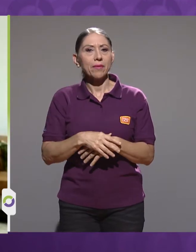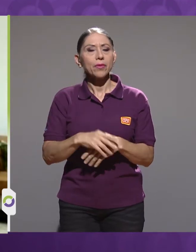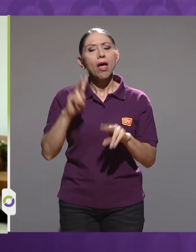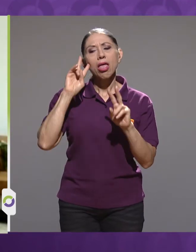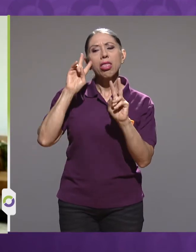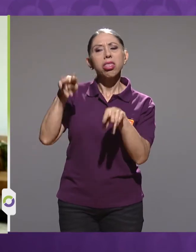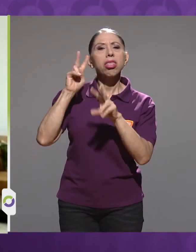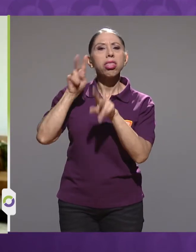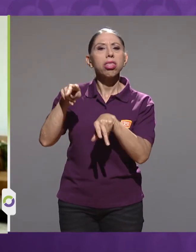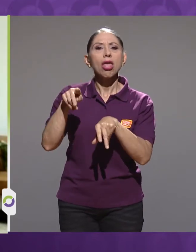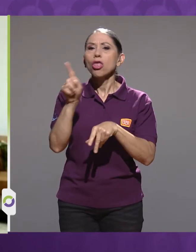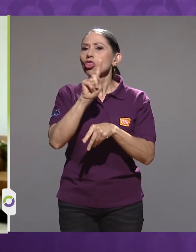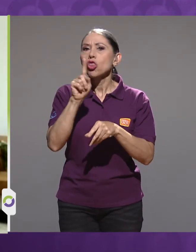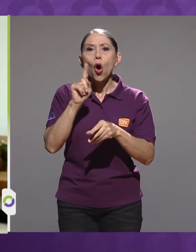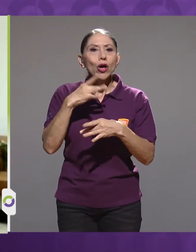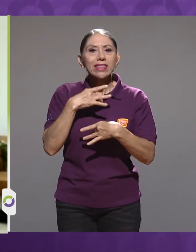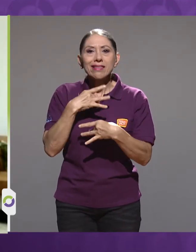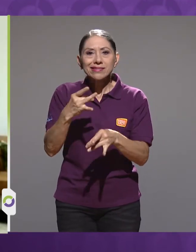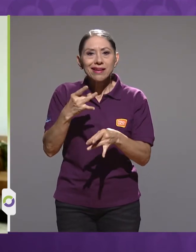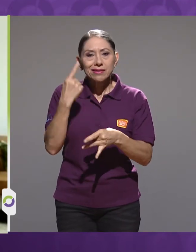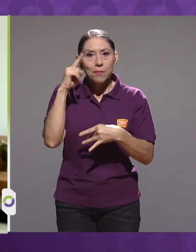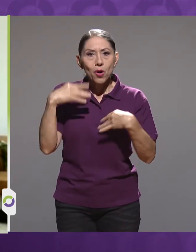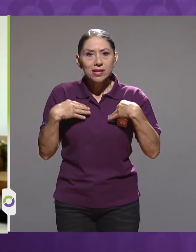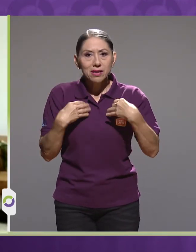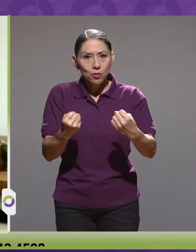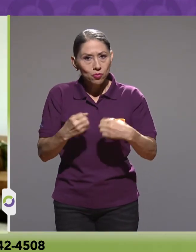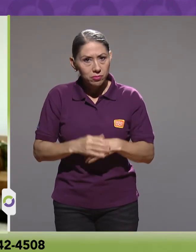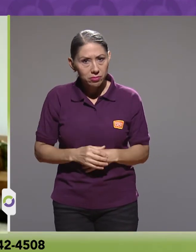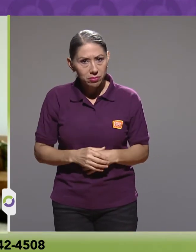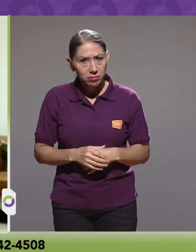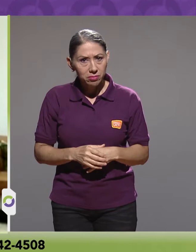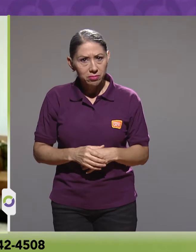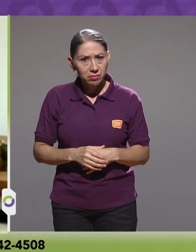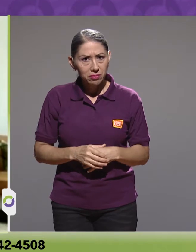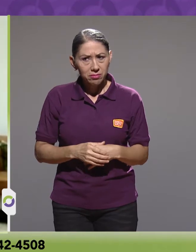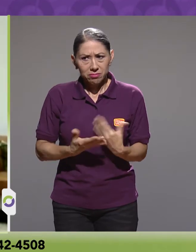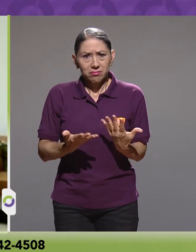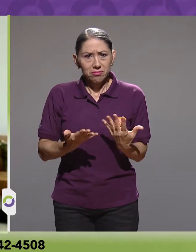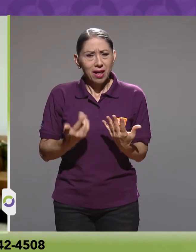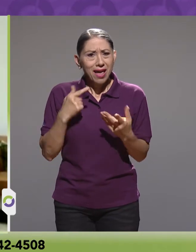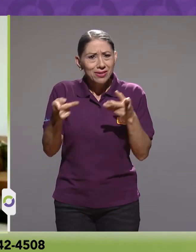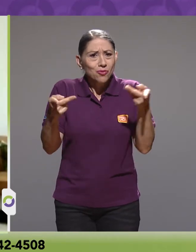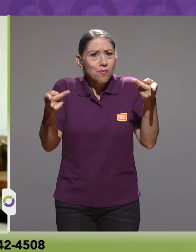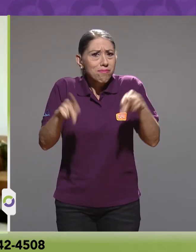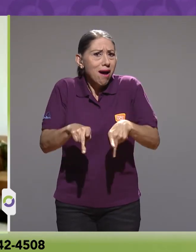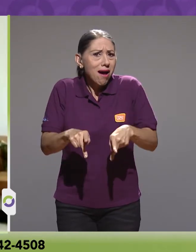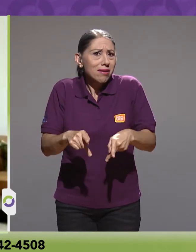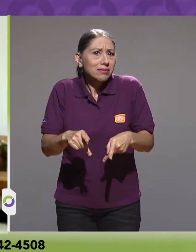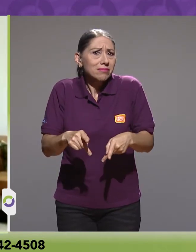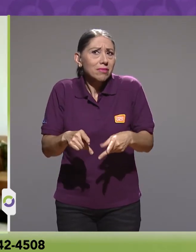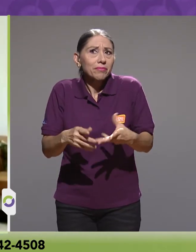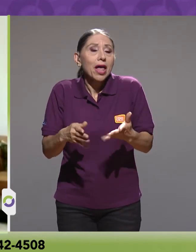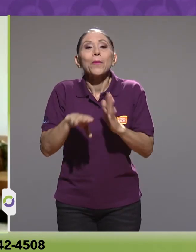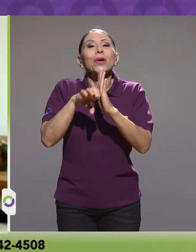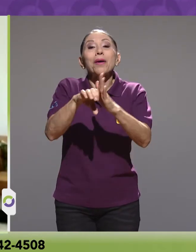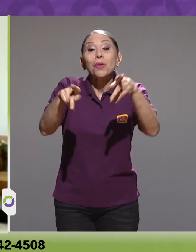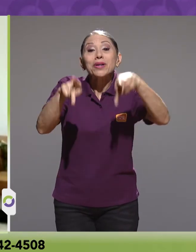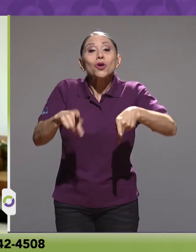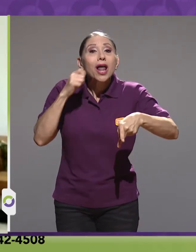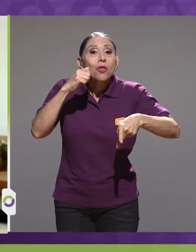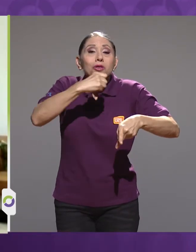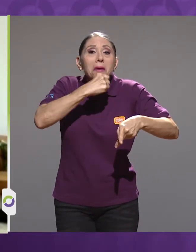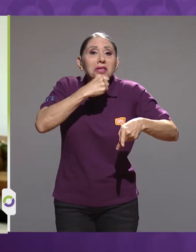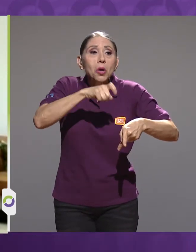negligencia con respecto a la salud, yo la llevo cuando yo quiera, porque yo no tengo tiempo